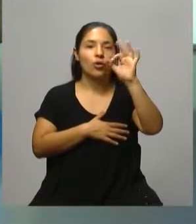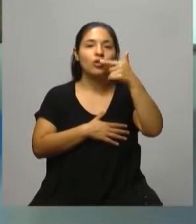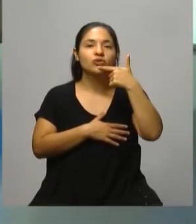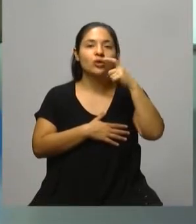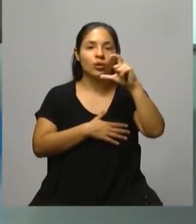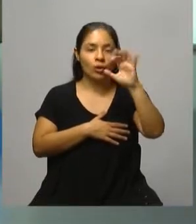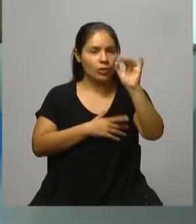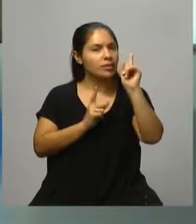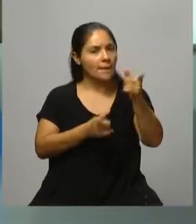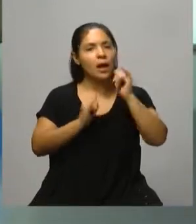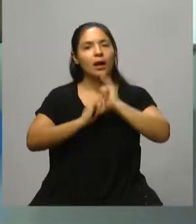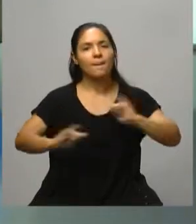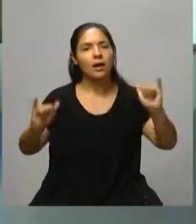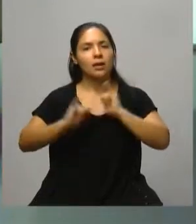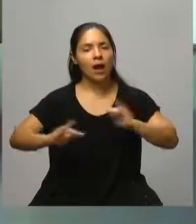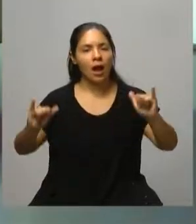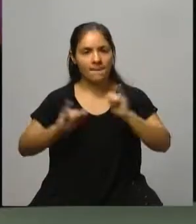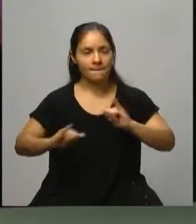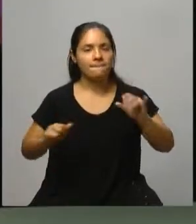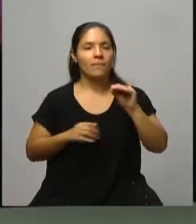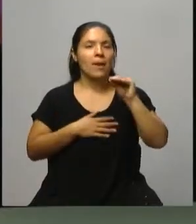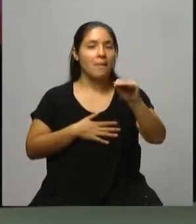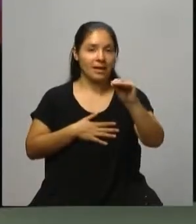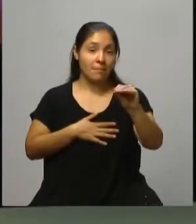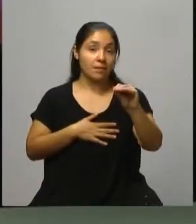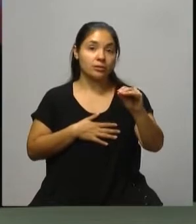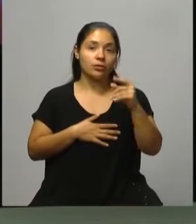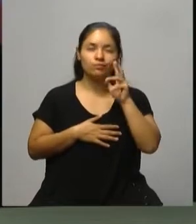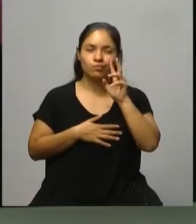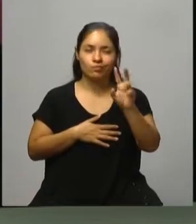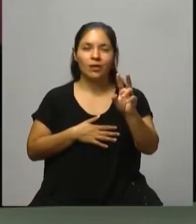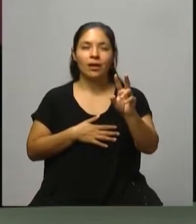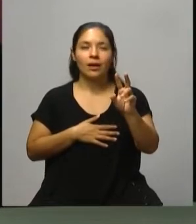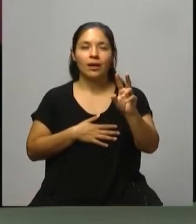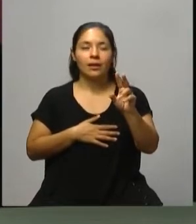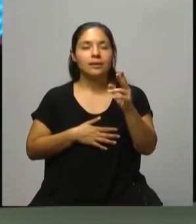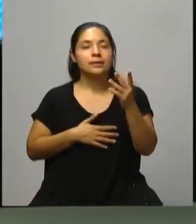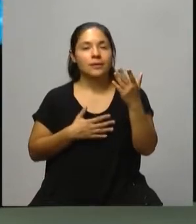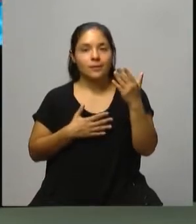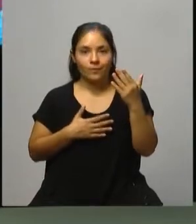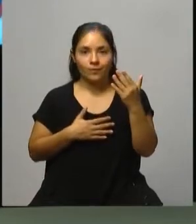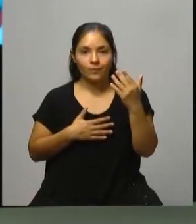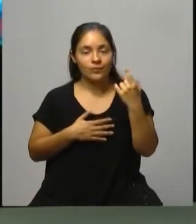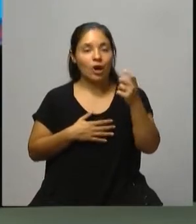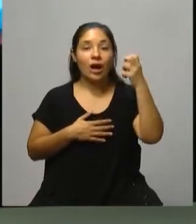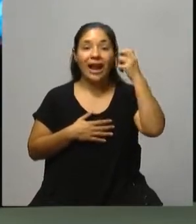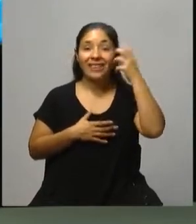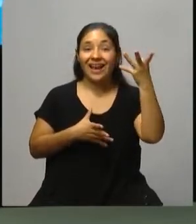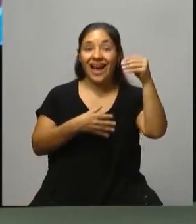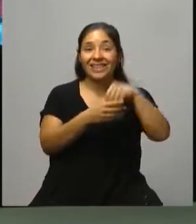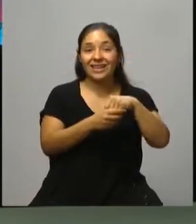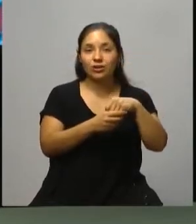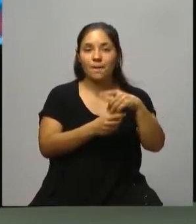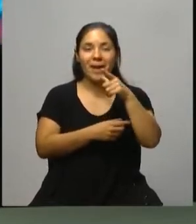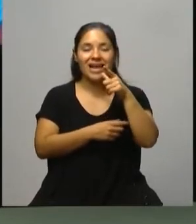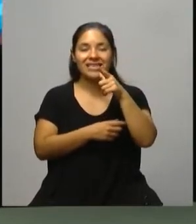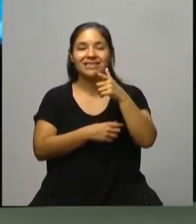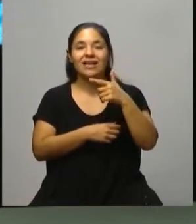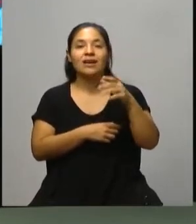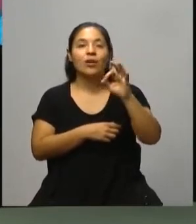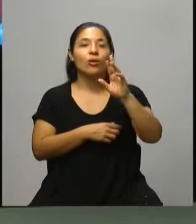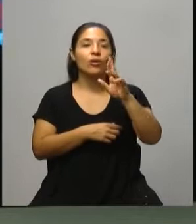de la provincia de Mendoza. Digo porque en el caso del oficialismo hay muchos nombres que se barajan e incluso se han hecho como sondeos de opinión